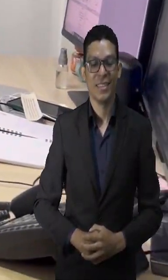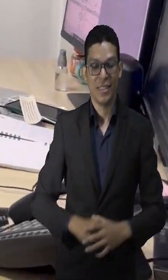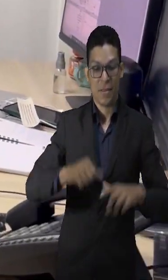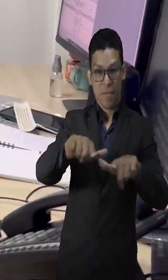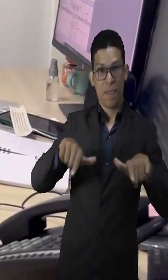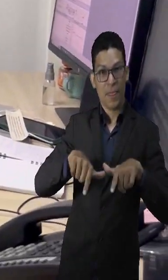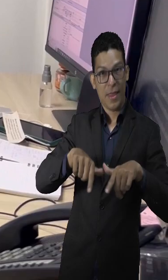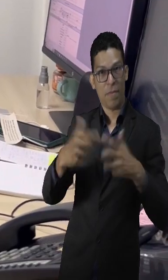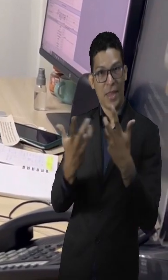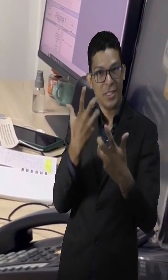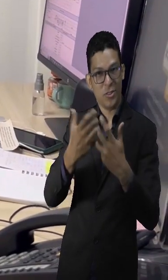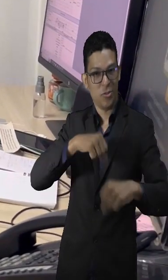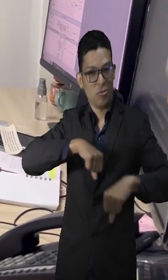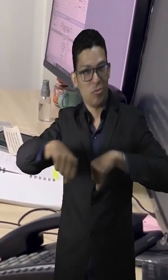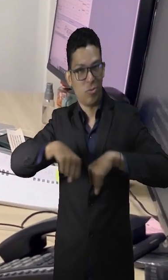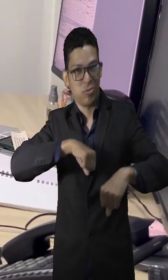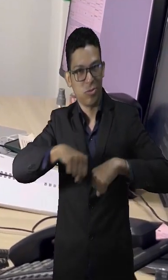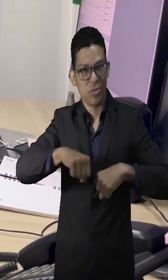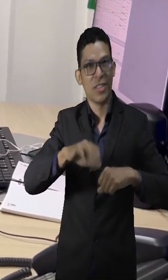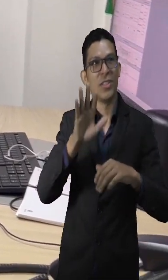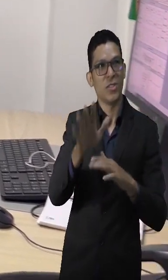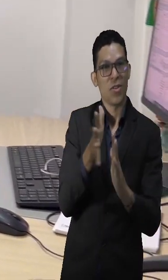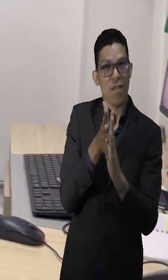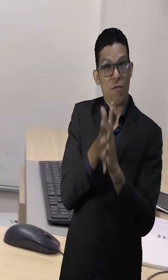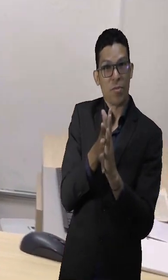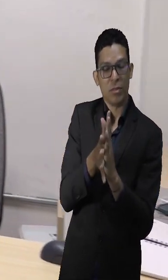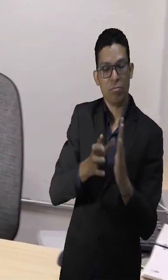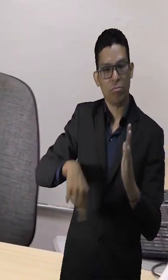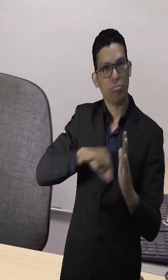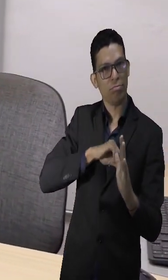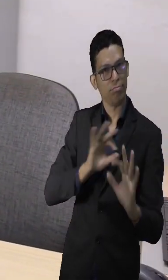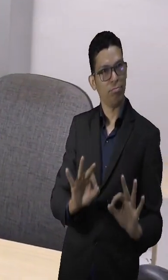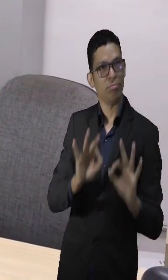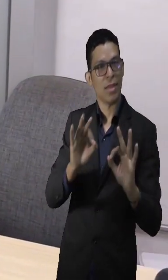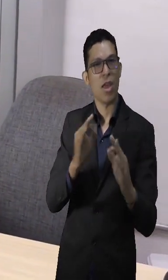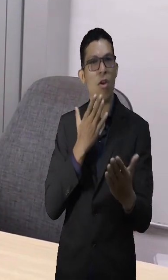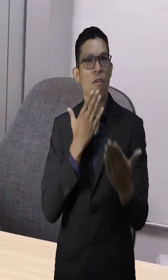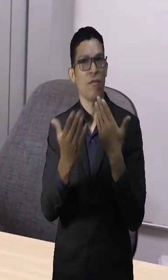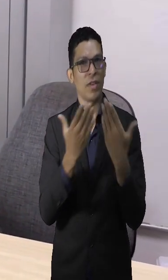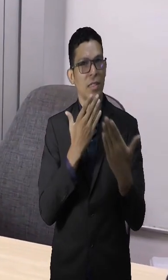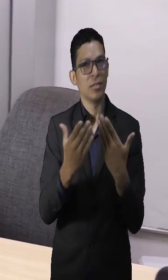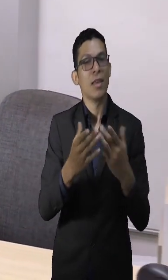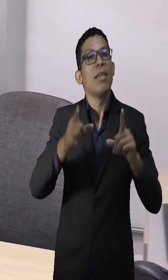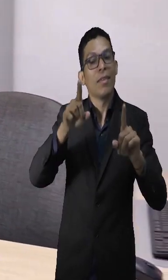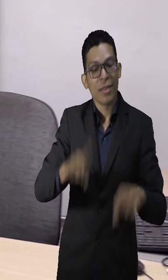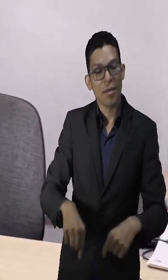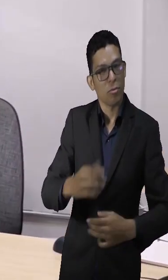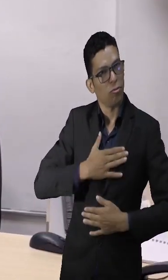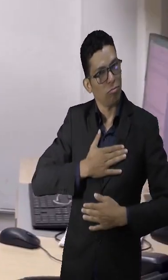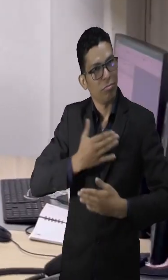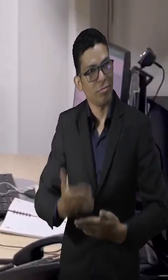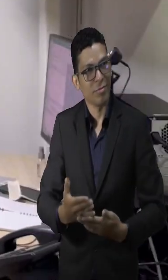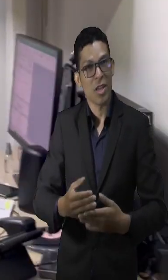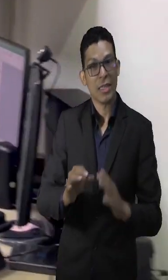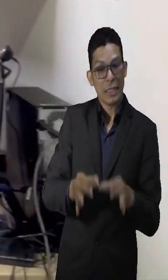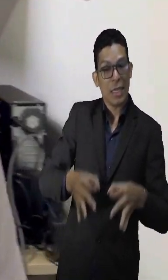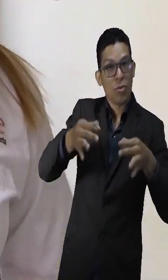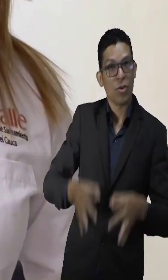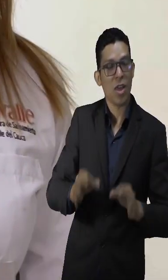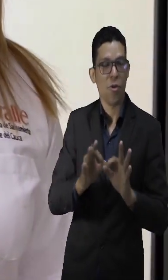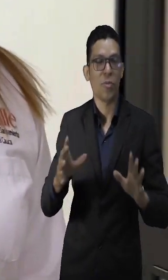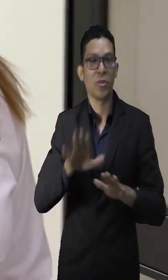En el área de gestión informática garantizamos la integridad, confiabilidad, disponibilidad, seguridad